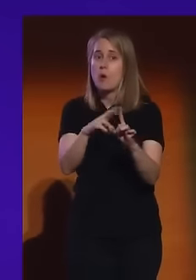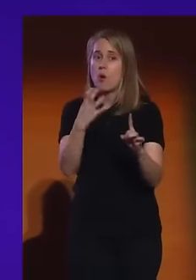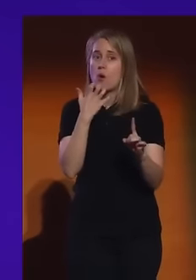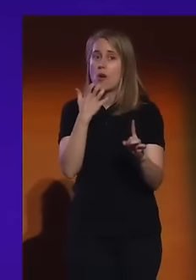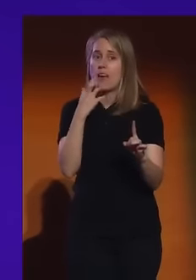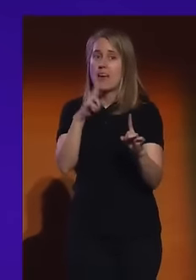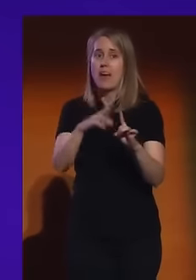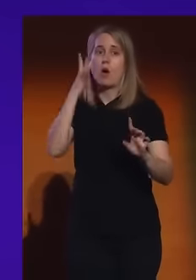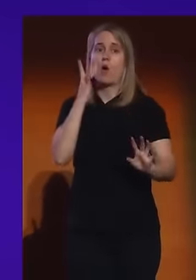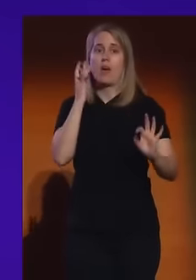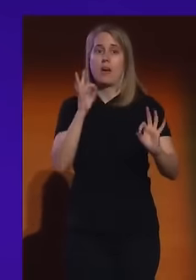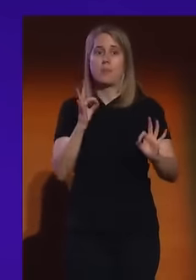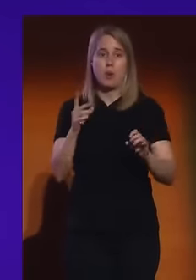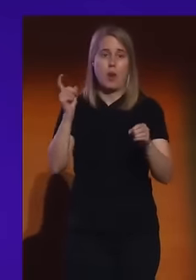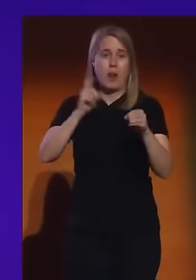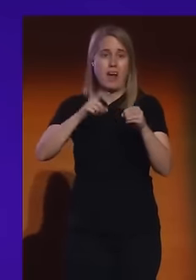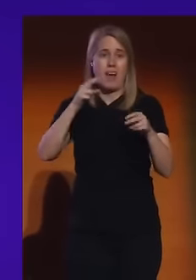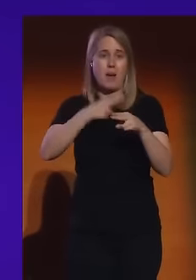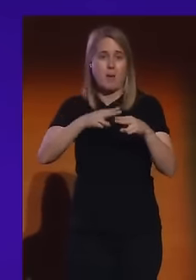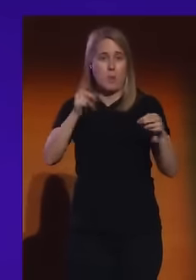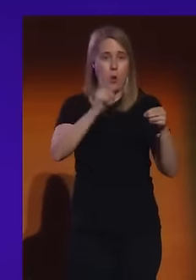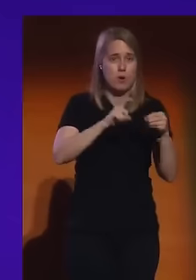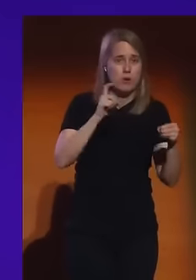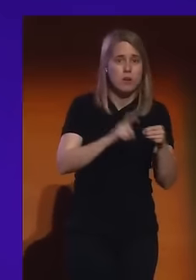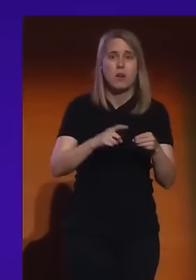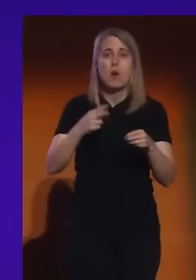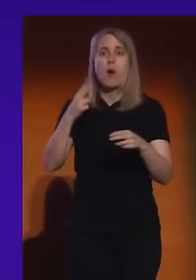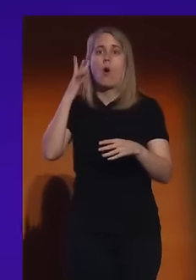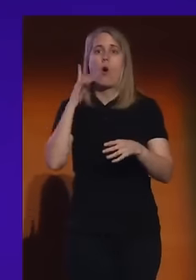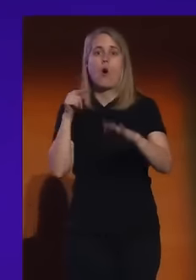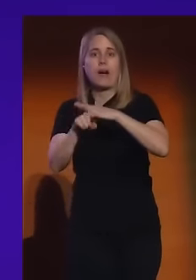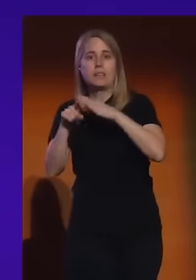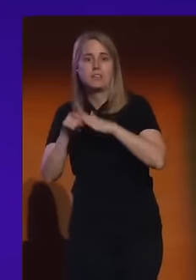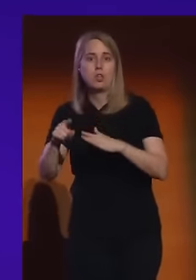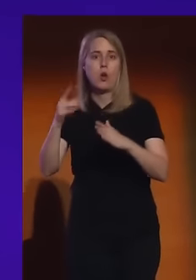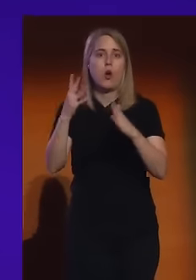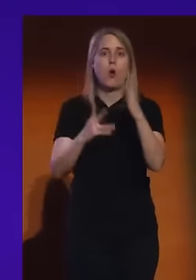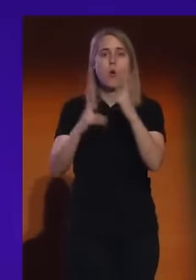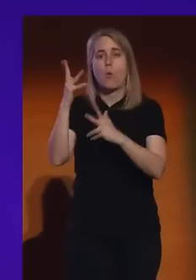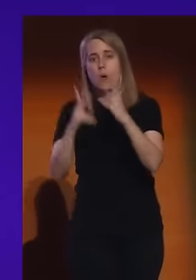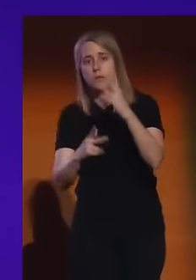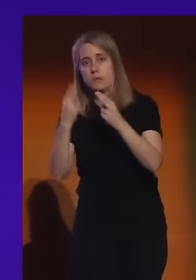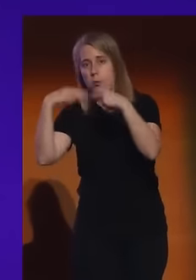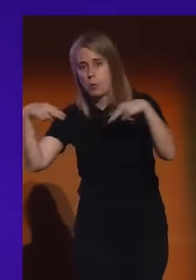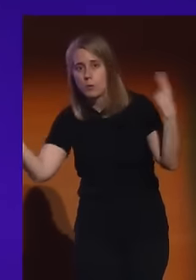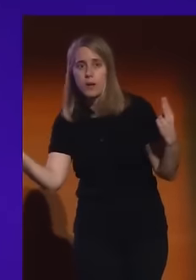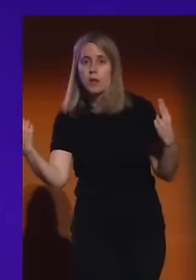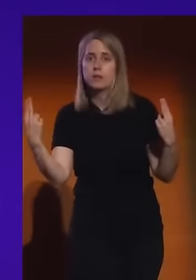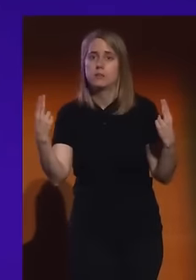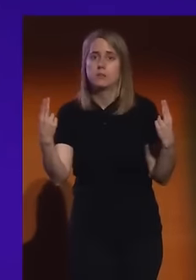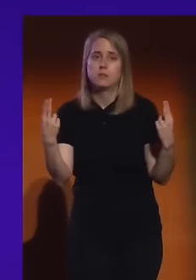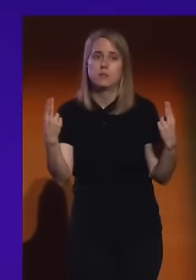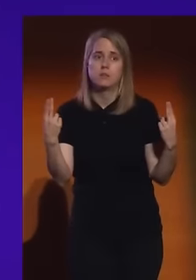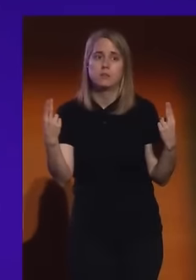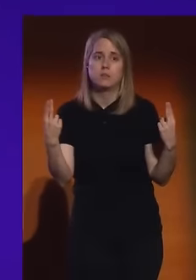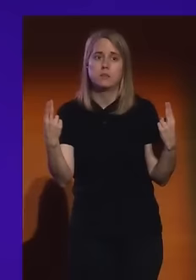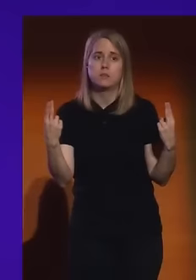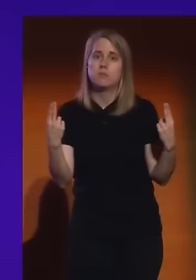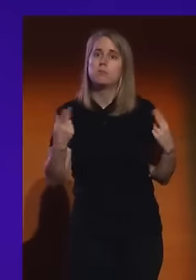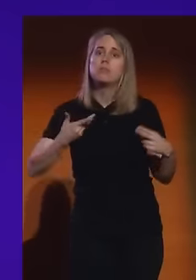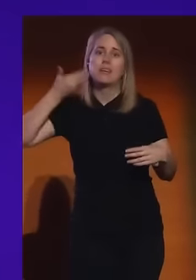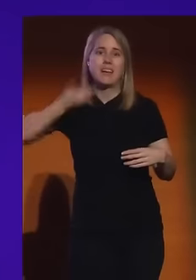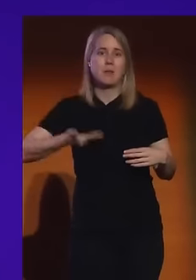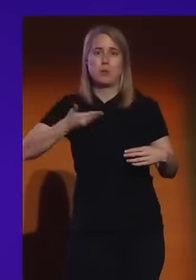ejemplo en la militancia la ejemplaridad en la gestión de las cuentas públicas es algo que es